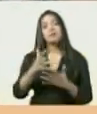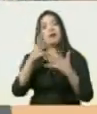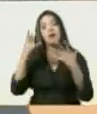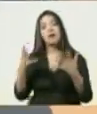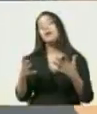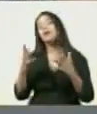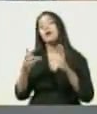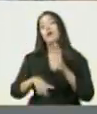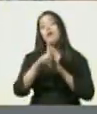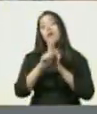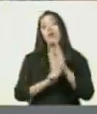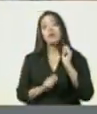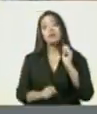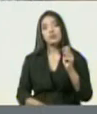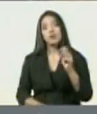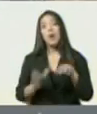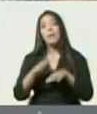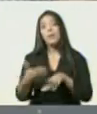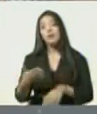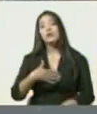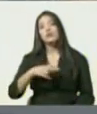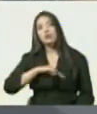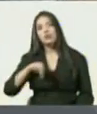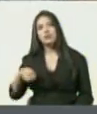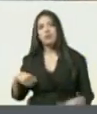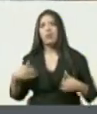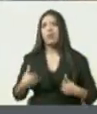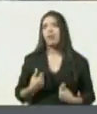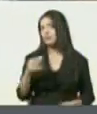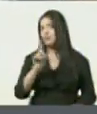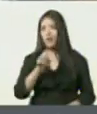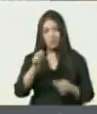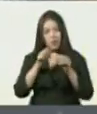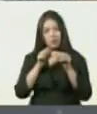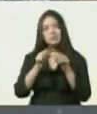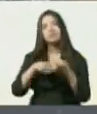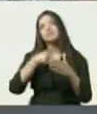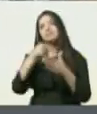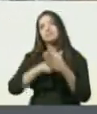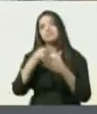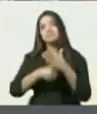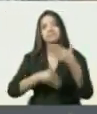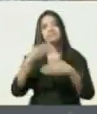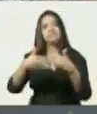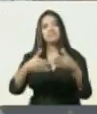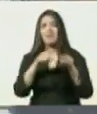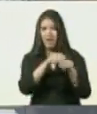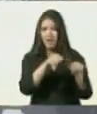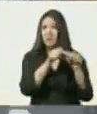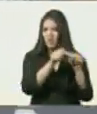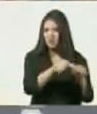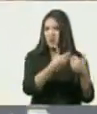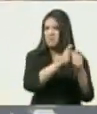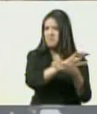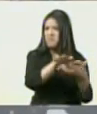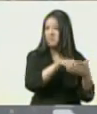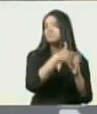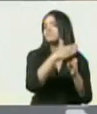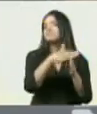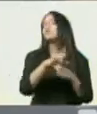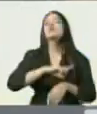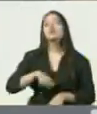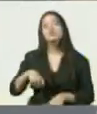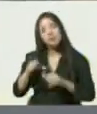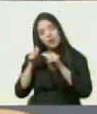con la constituyente, porque nosotros no nos vamos a rendir, nosotros vamos a seguir avanzando. Ellos podrán continuar con estas acciones terroristas y nosotros vamos a